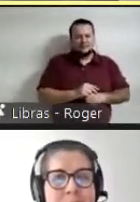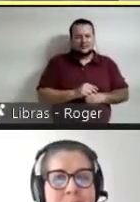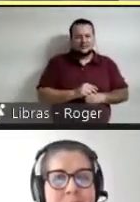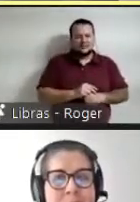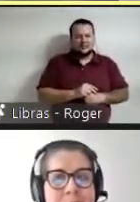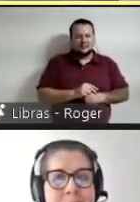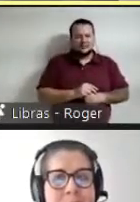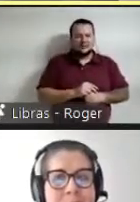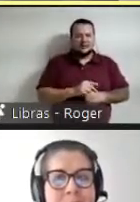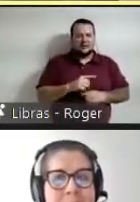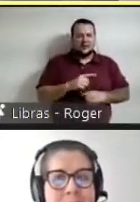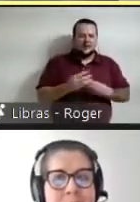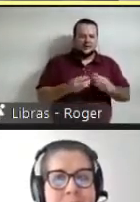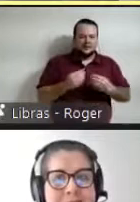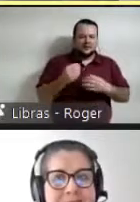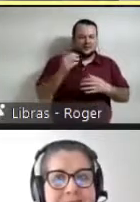nuevo